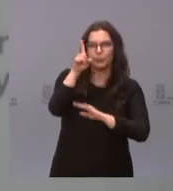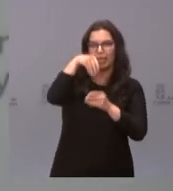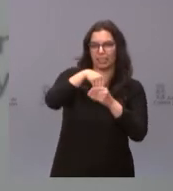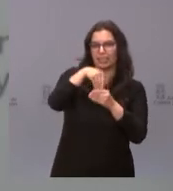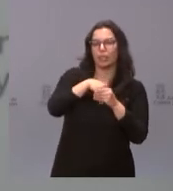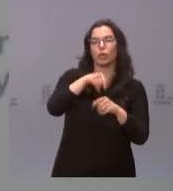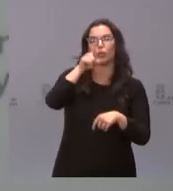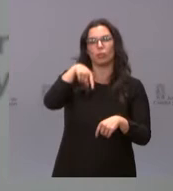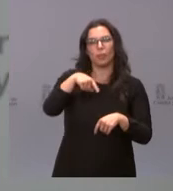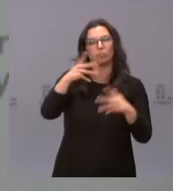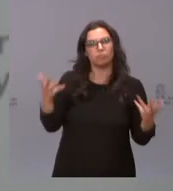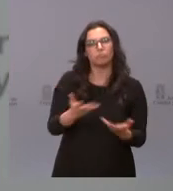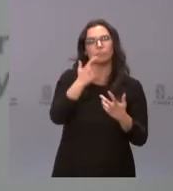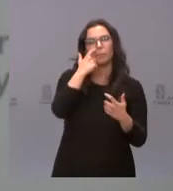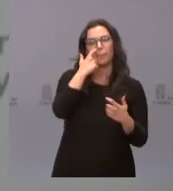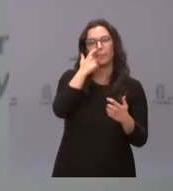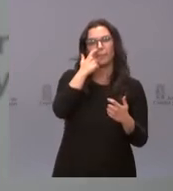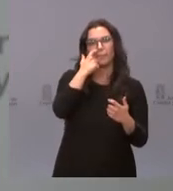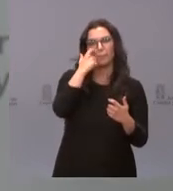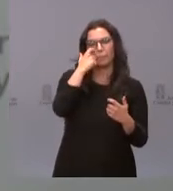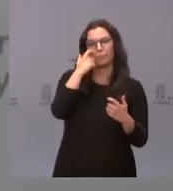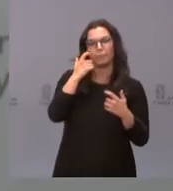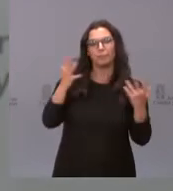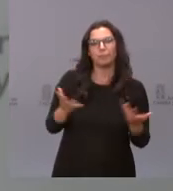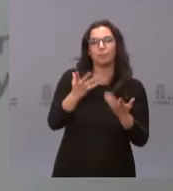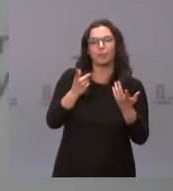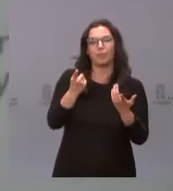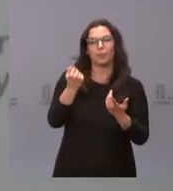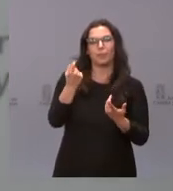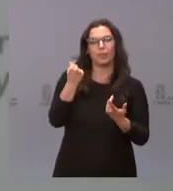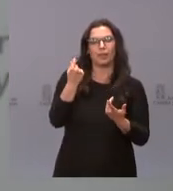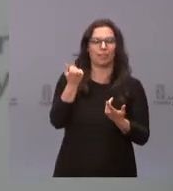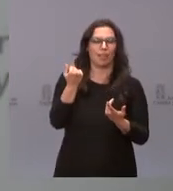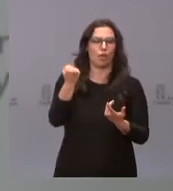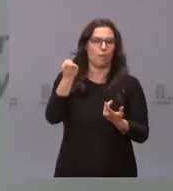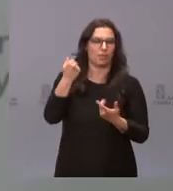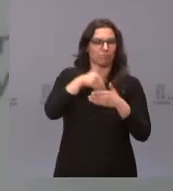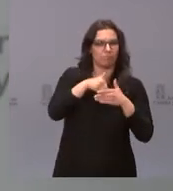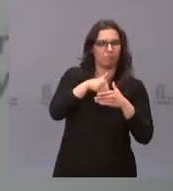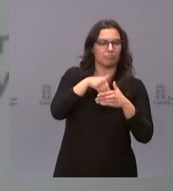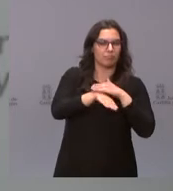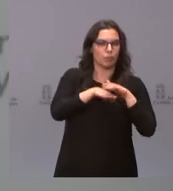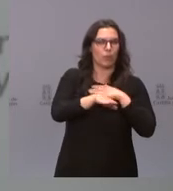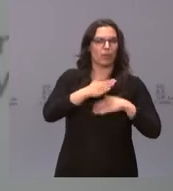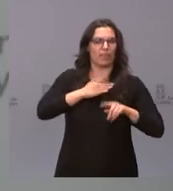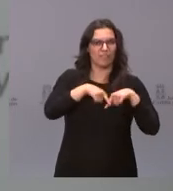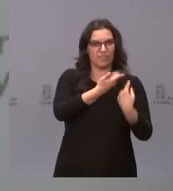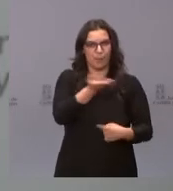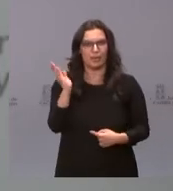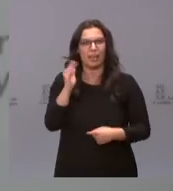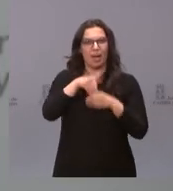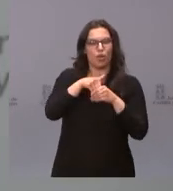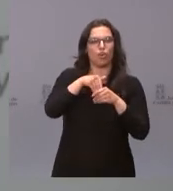favorecer él la renta a las familias el ahorro dentro del ahorro familiar